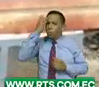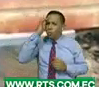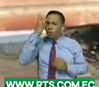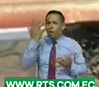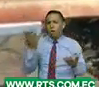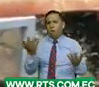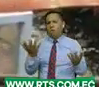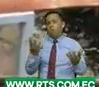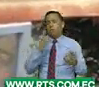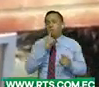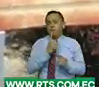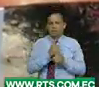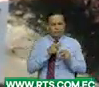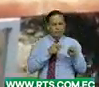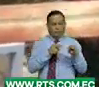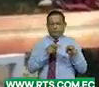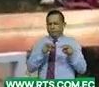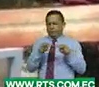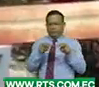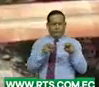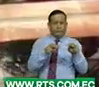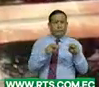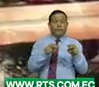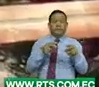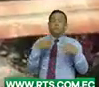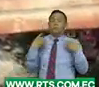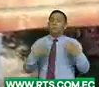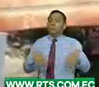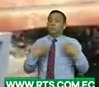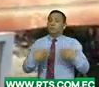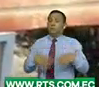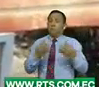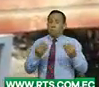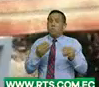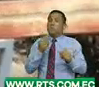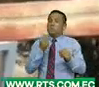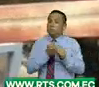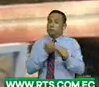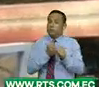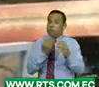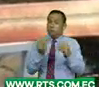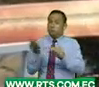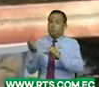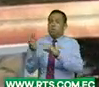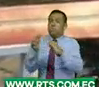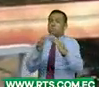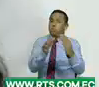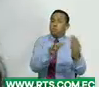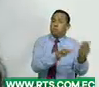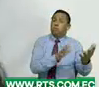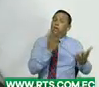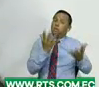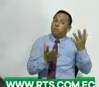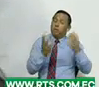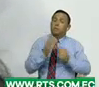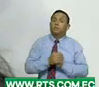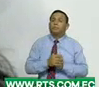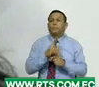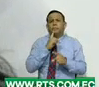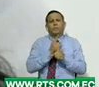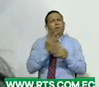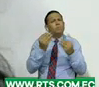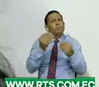así que se corre el inminente riesgo de que se puedan perder vidas por falta de disponibilidad de camas recibieron muchas llamadas de